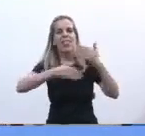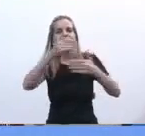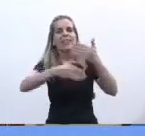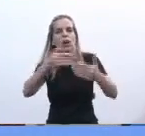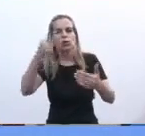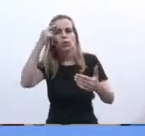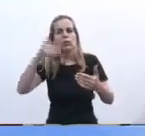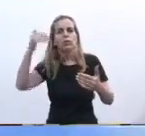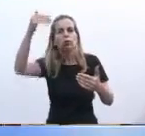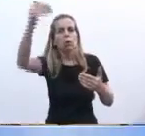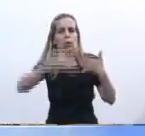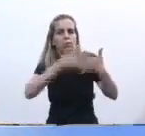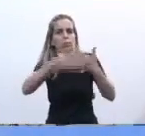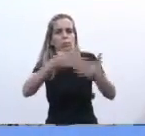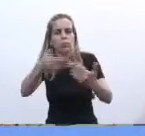desarrollo